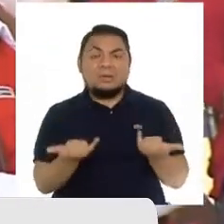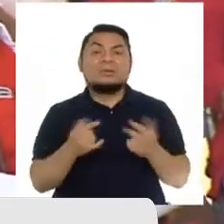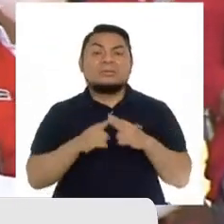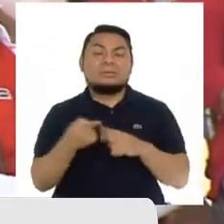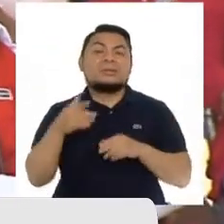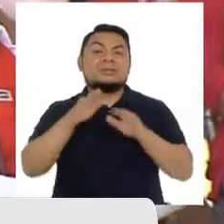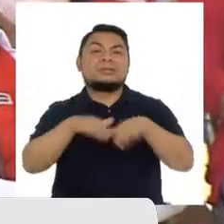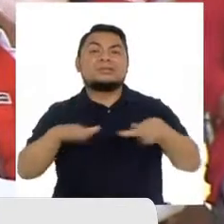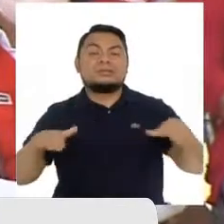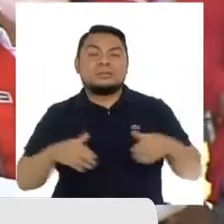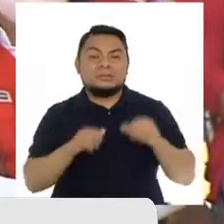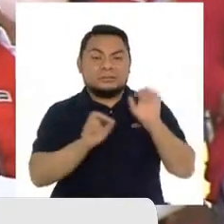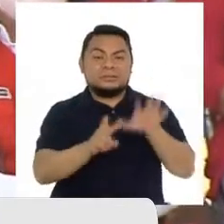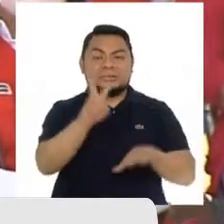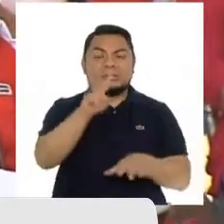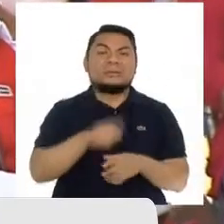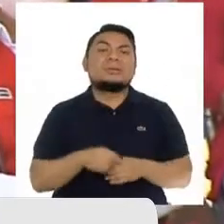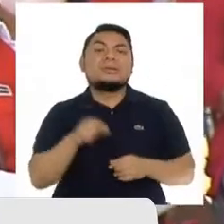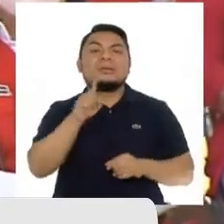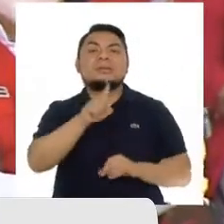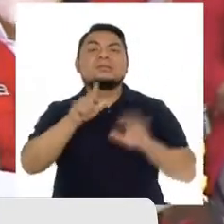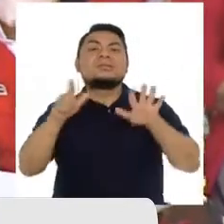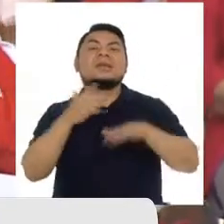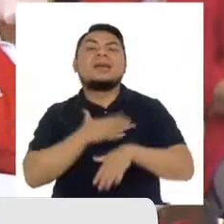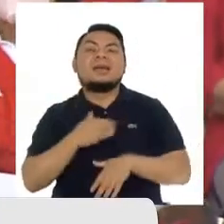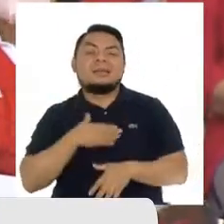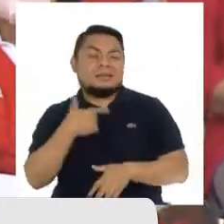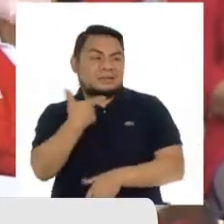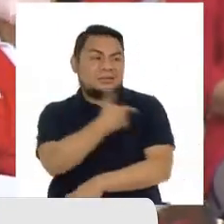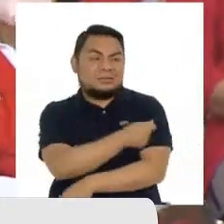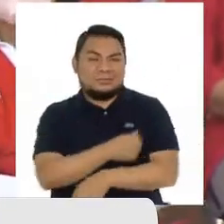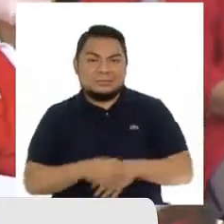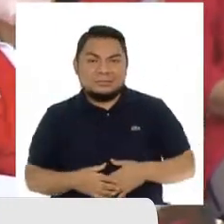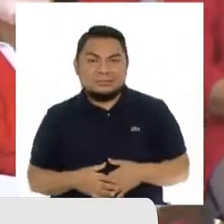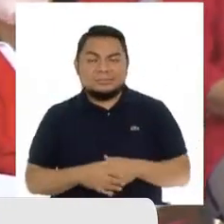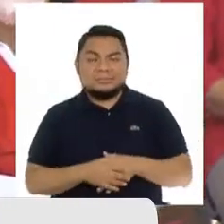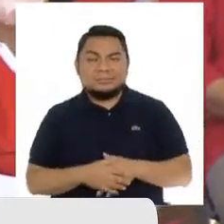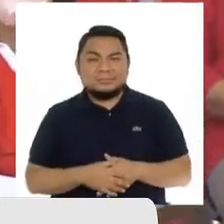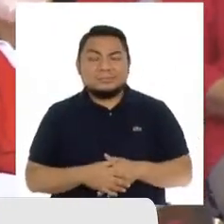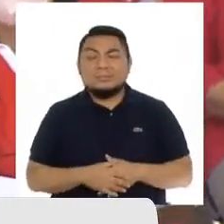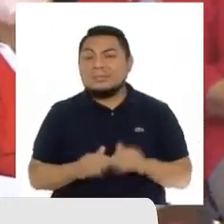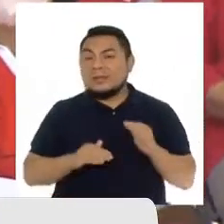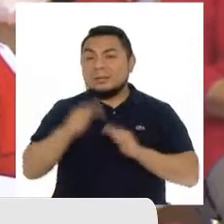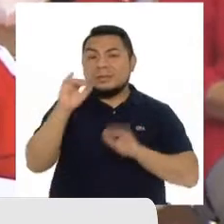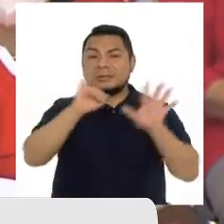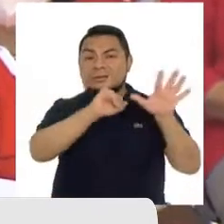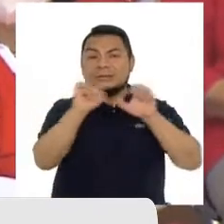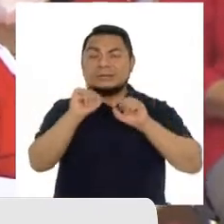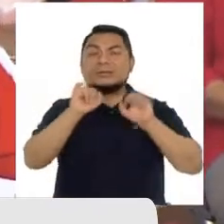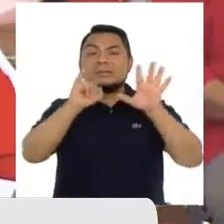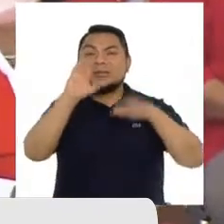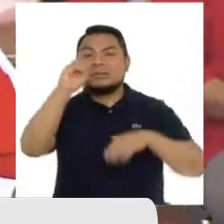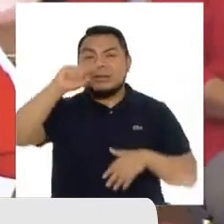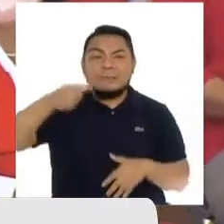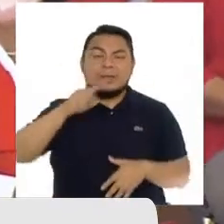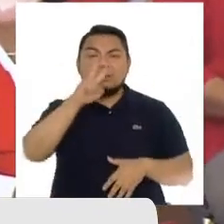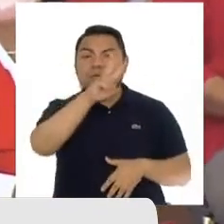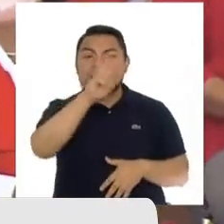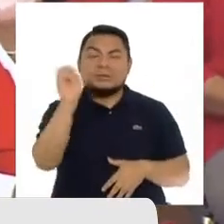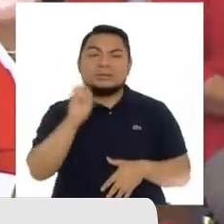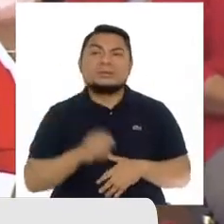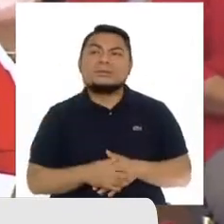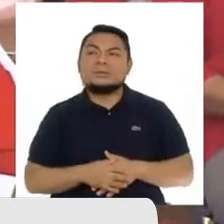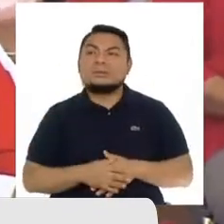de entre 12 y 17 años más de 660 1200